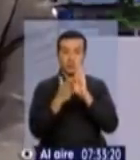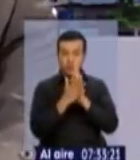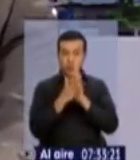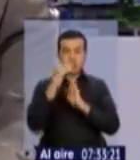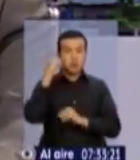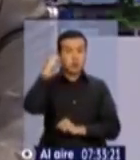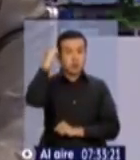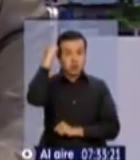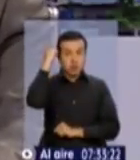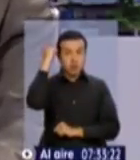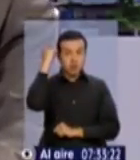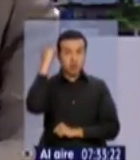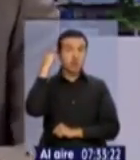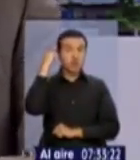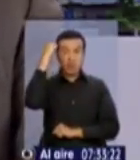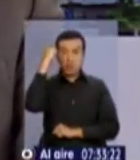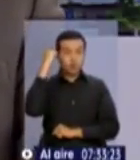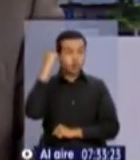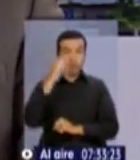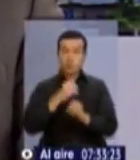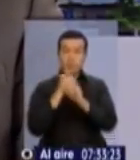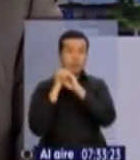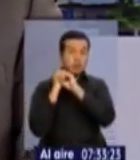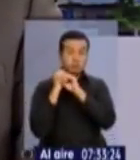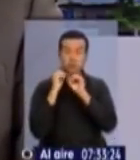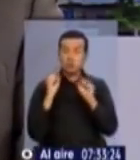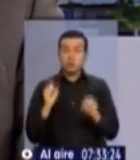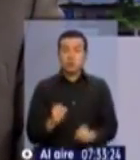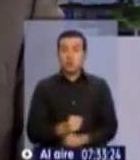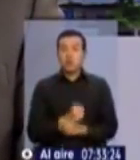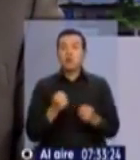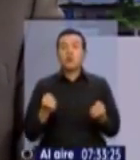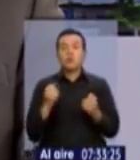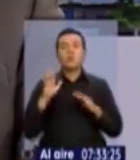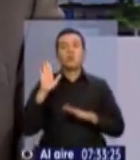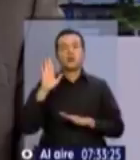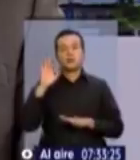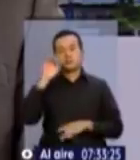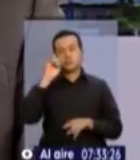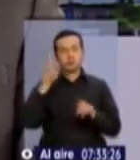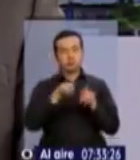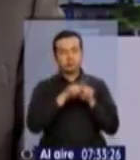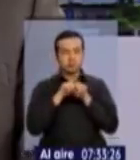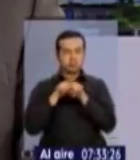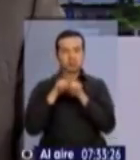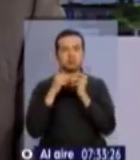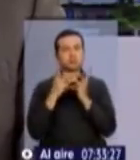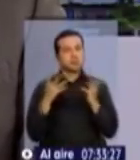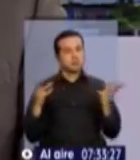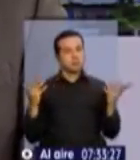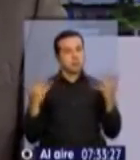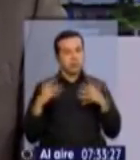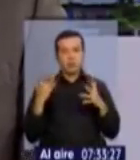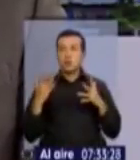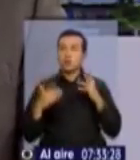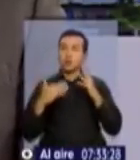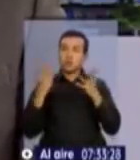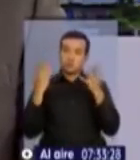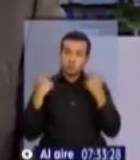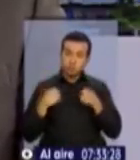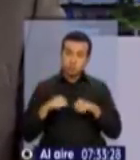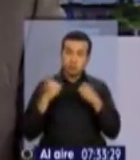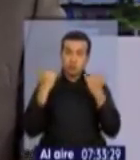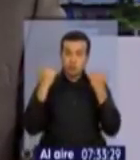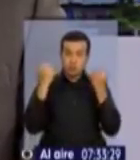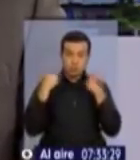dádivas sino que son derechos eso no puede existir sin un pacto fiscal así que me parece que si se va a hacer el esfuerzo hoy en este año